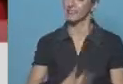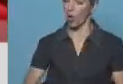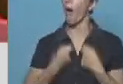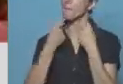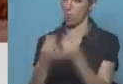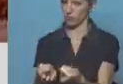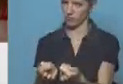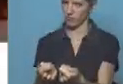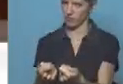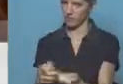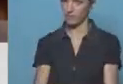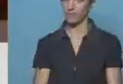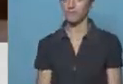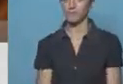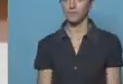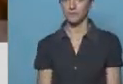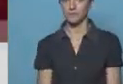En cambio, ahora, esta mujer,